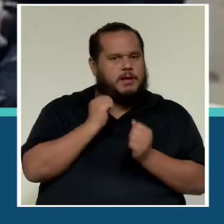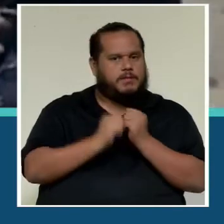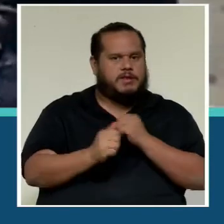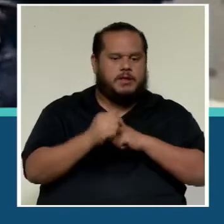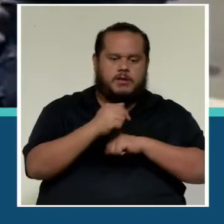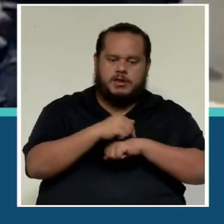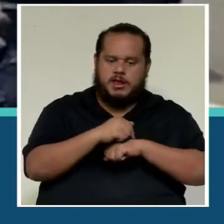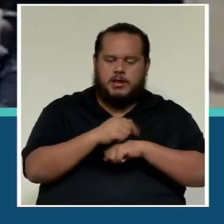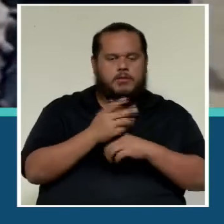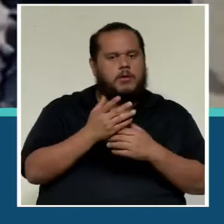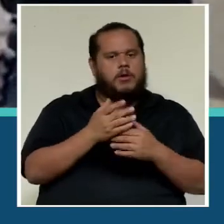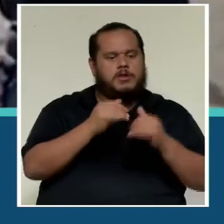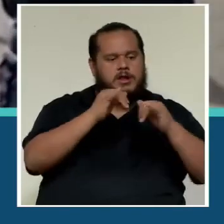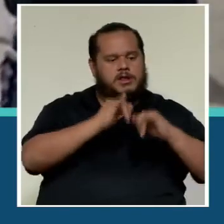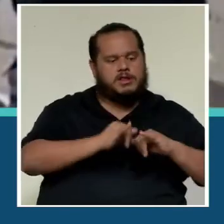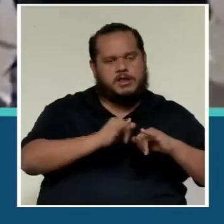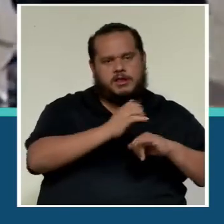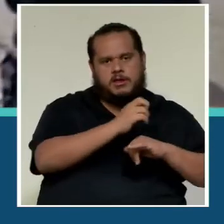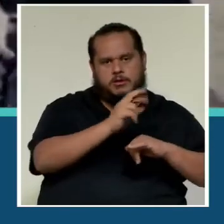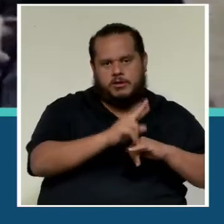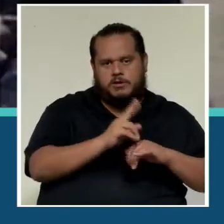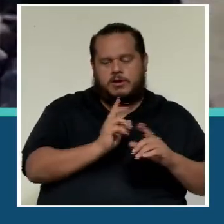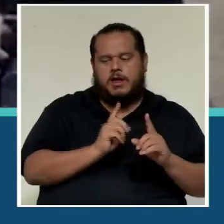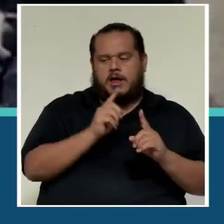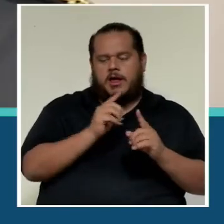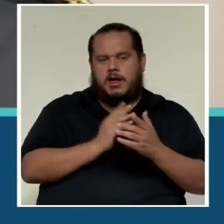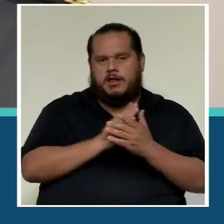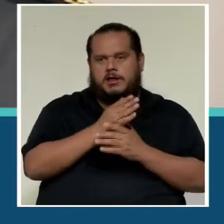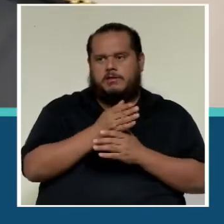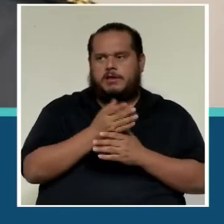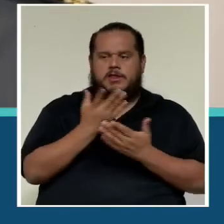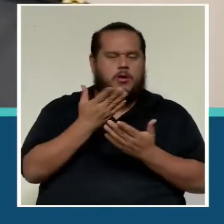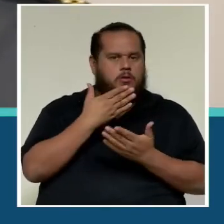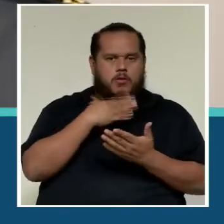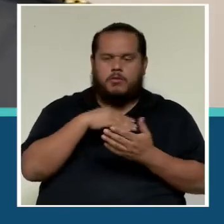tiempo de la estancia acá a través de un trabajo